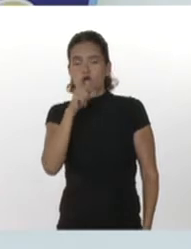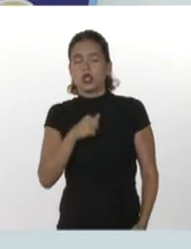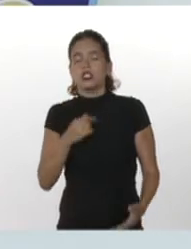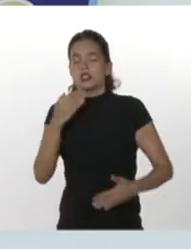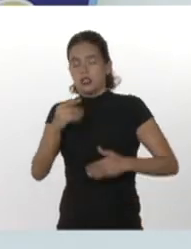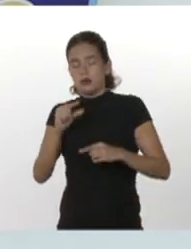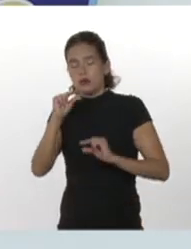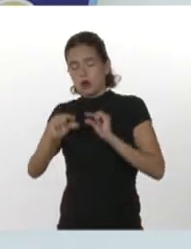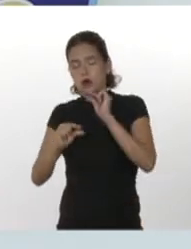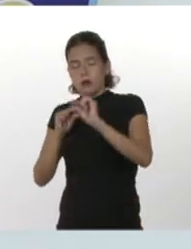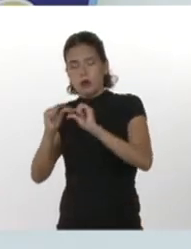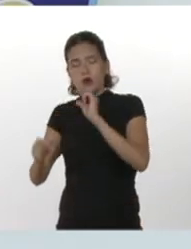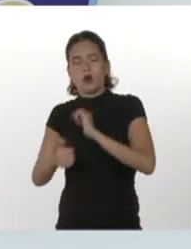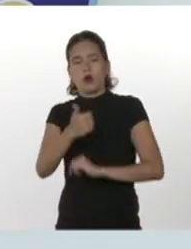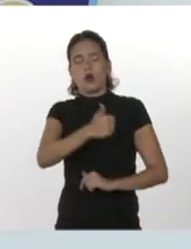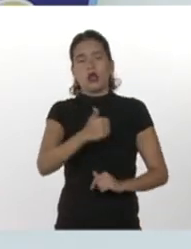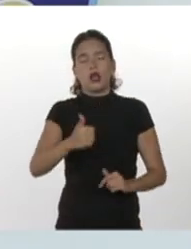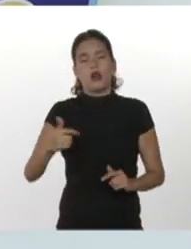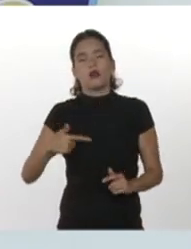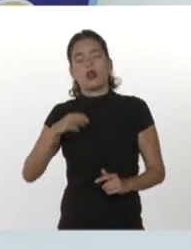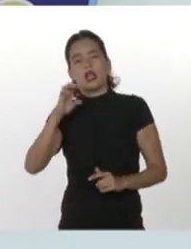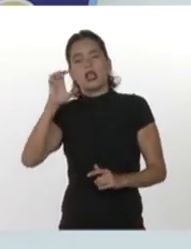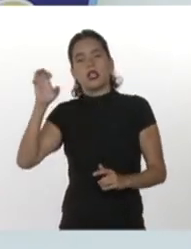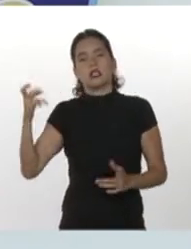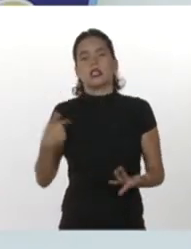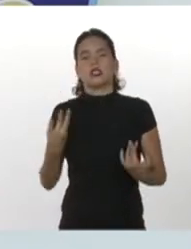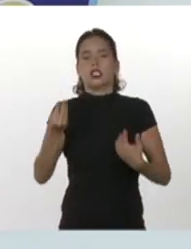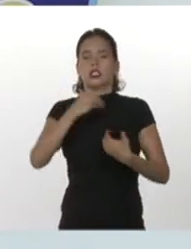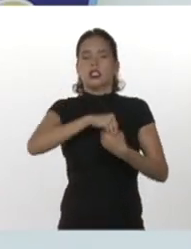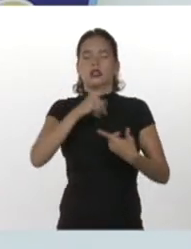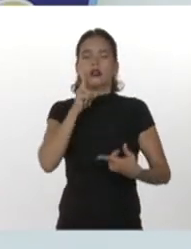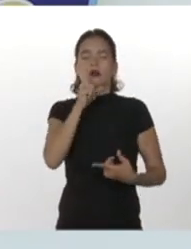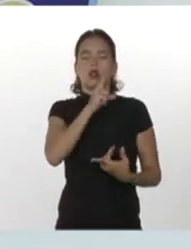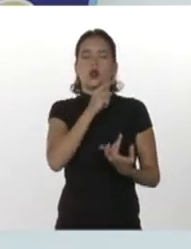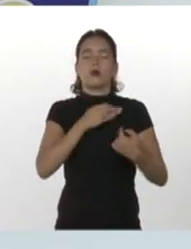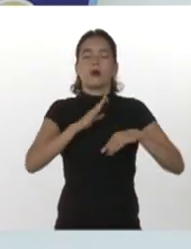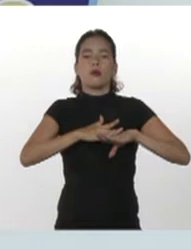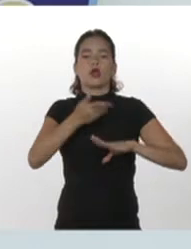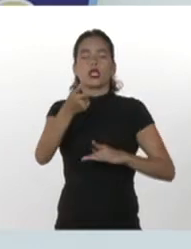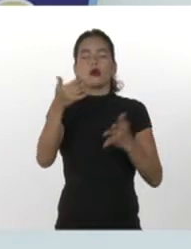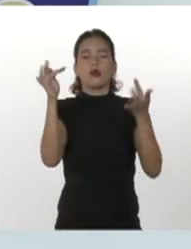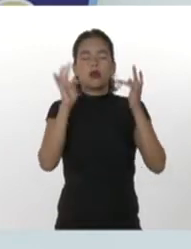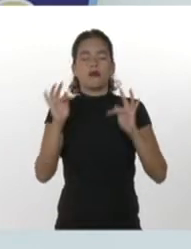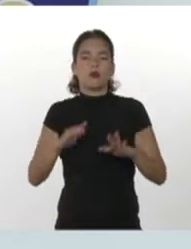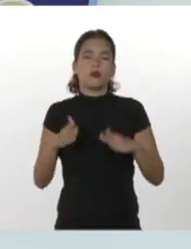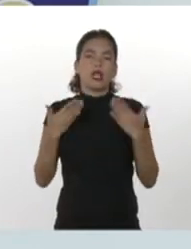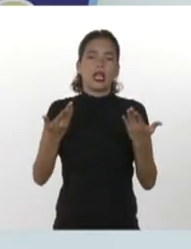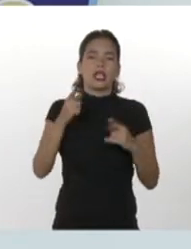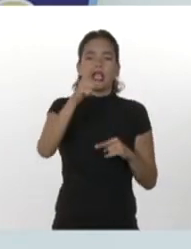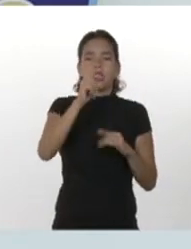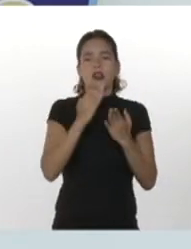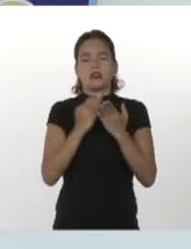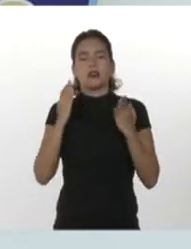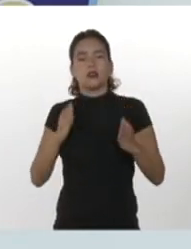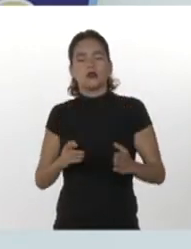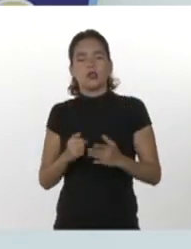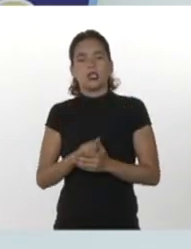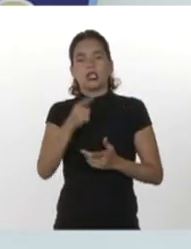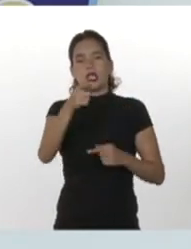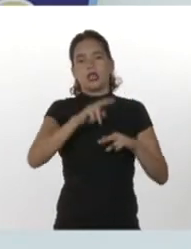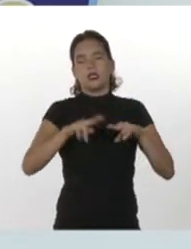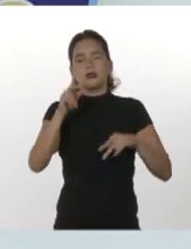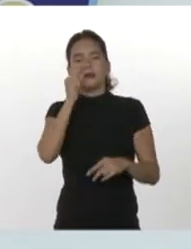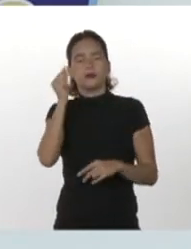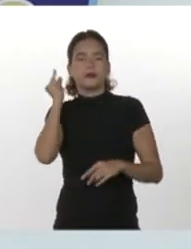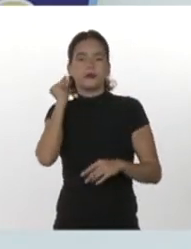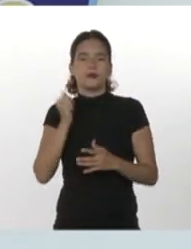ir siguiendo con cada una de las letras que conforman mi nombre, porque es una manera en la que ese estudiante, en la que ese niño,